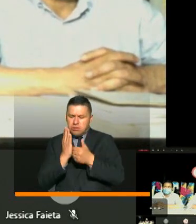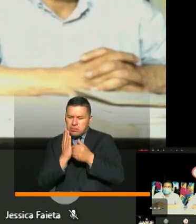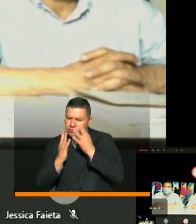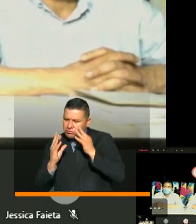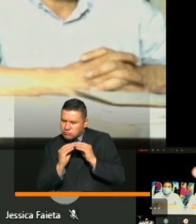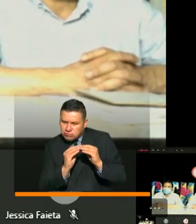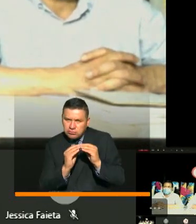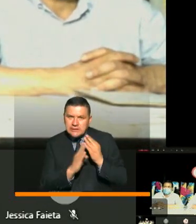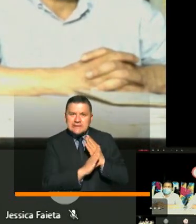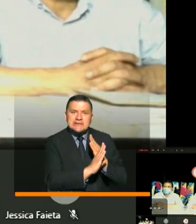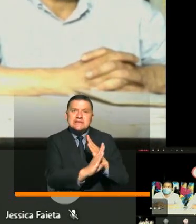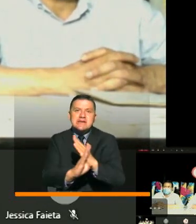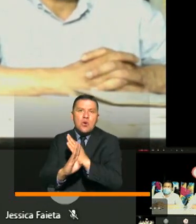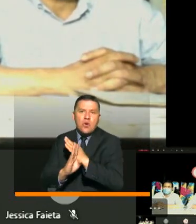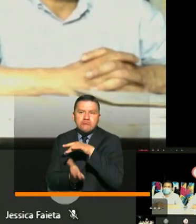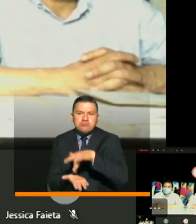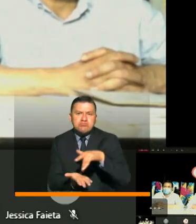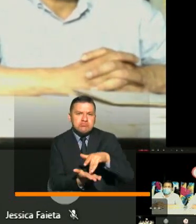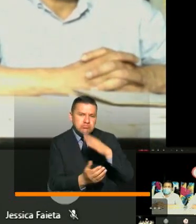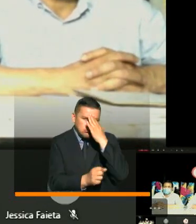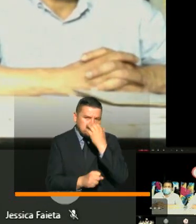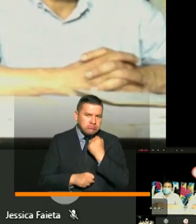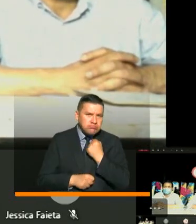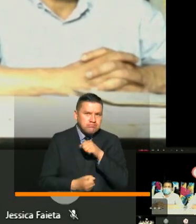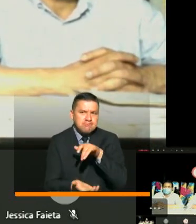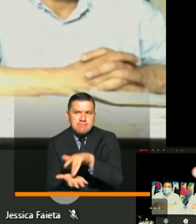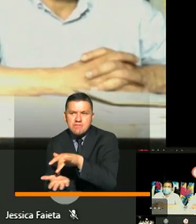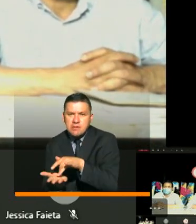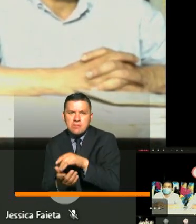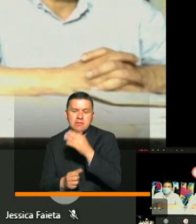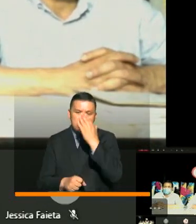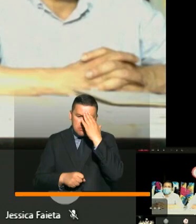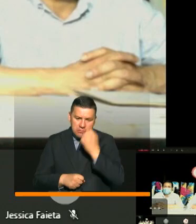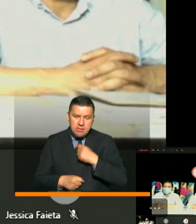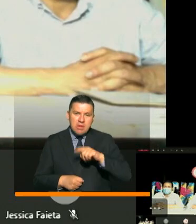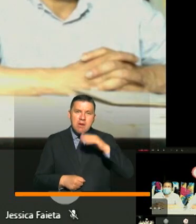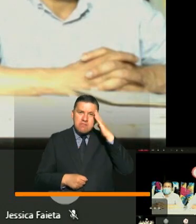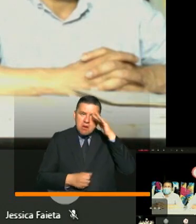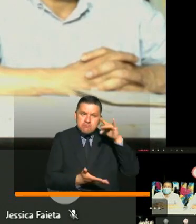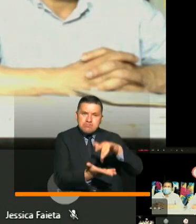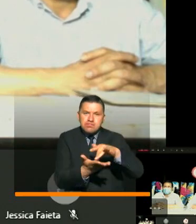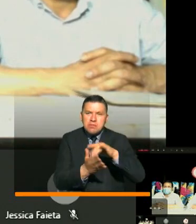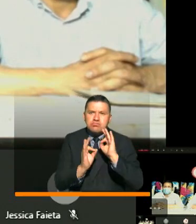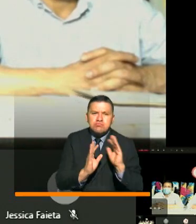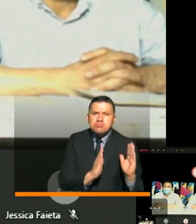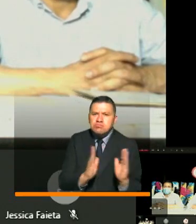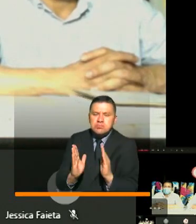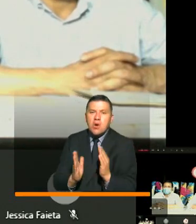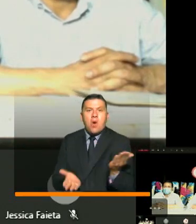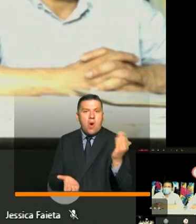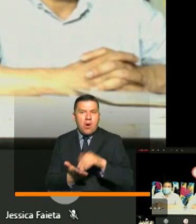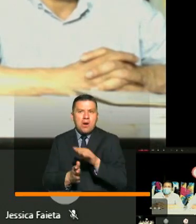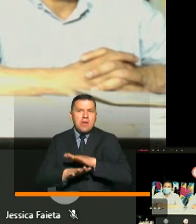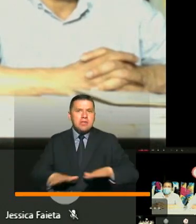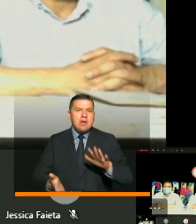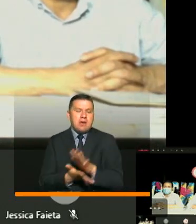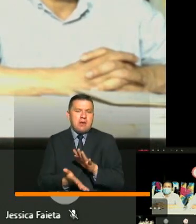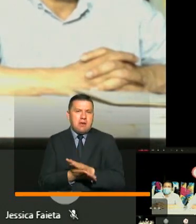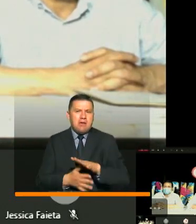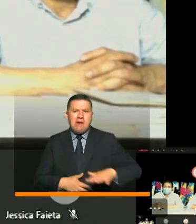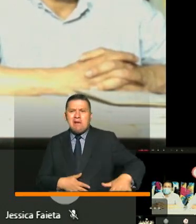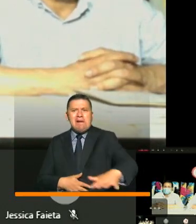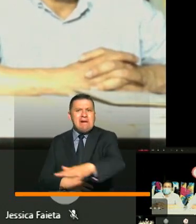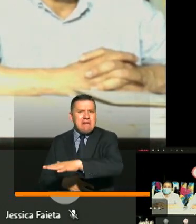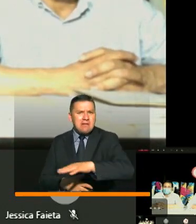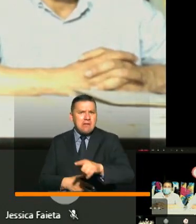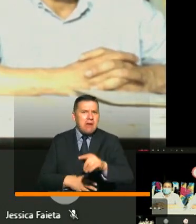seguridad. Una agenda de modo que nuestra fuerza pública, con los soldados y policías, puedan garantizar que retorne la tranquilidad en aquellas zonas